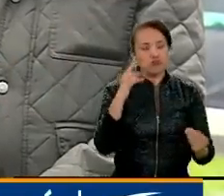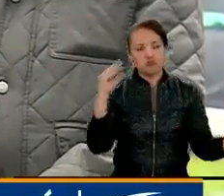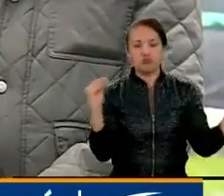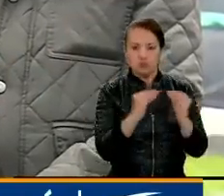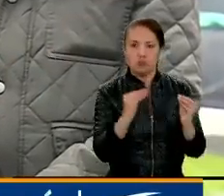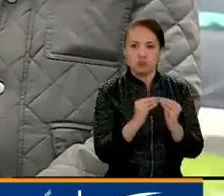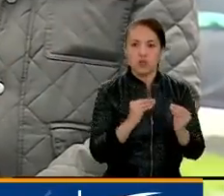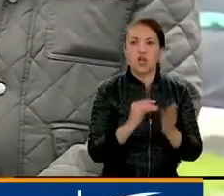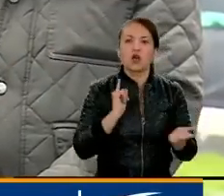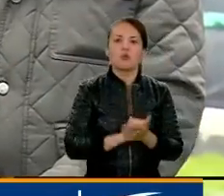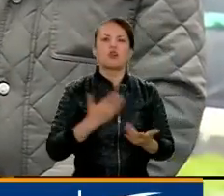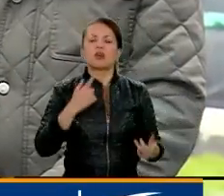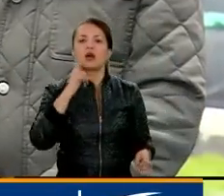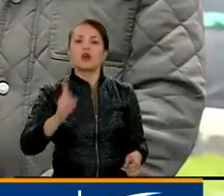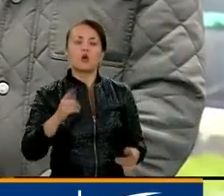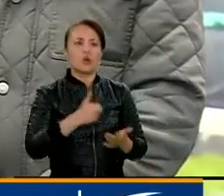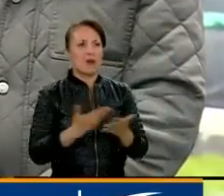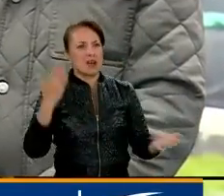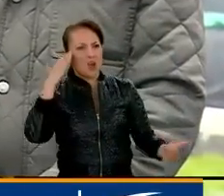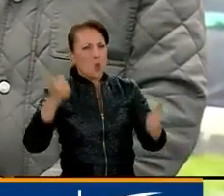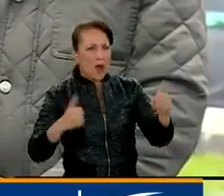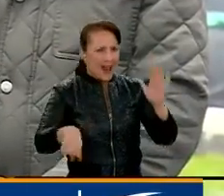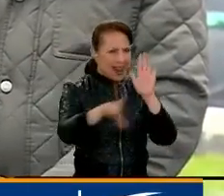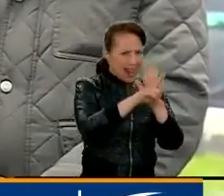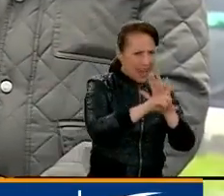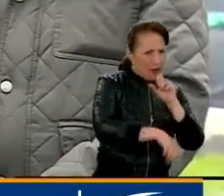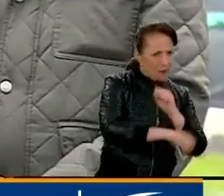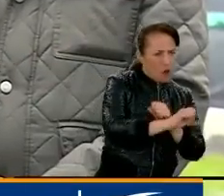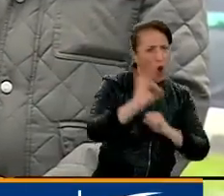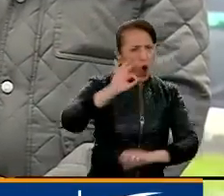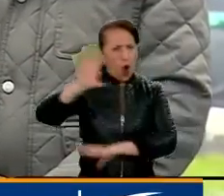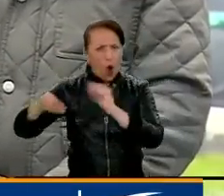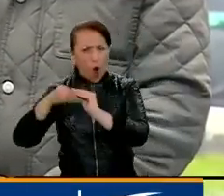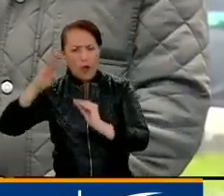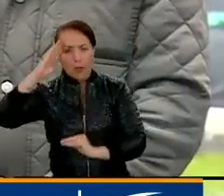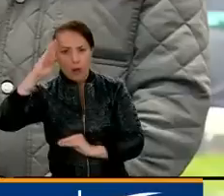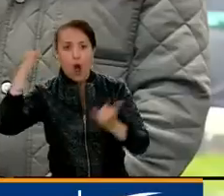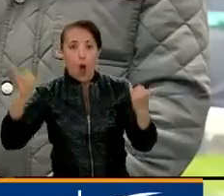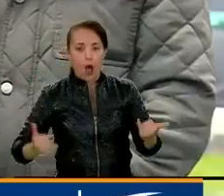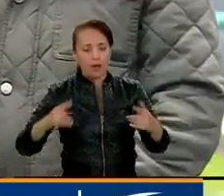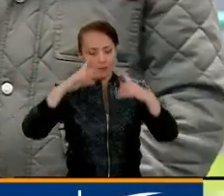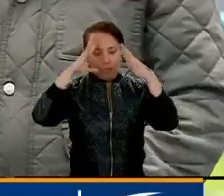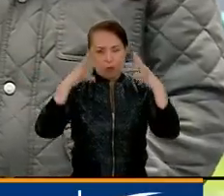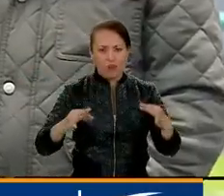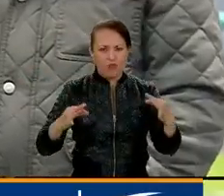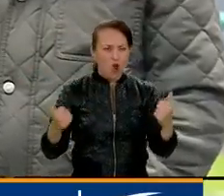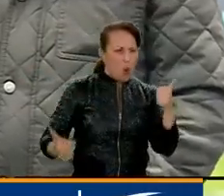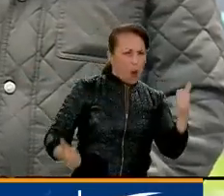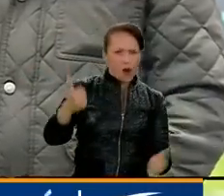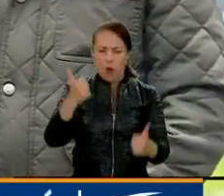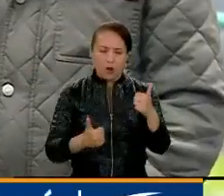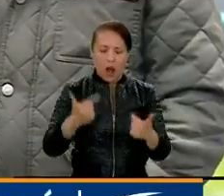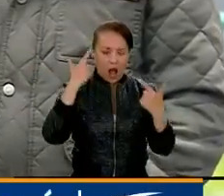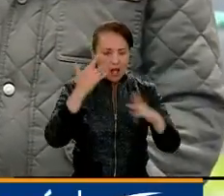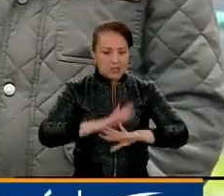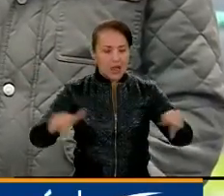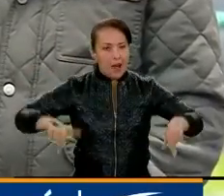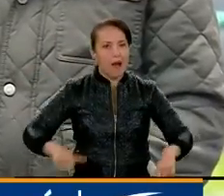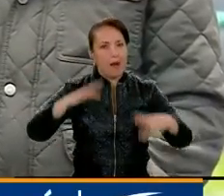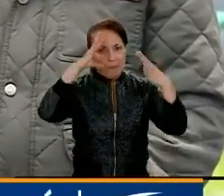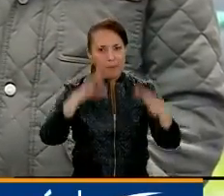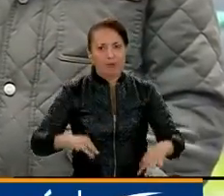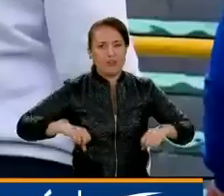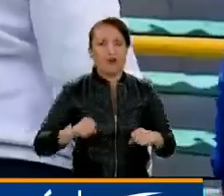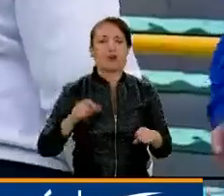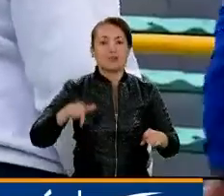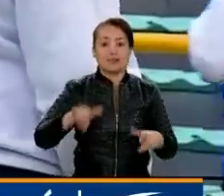sabían si darle ley del fútbol o código de policía. Hoy, por fin, acá en Bogotá se desbarató ese nudo. Y ya sabemos que si dentro del estadio, en sus alrededores,